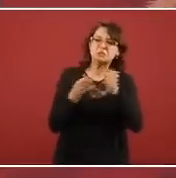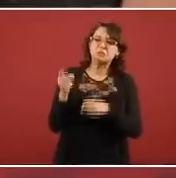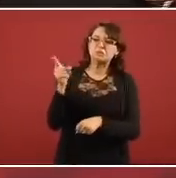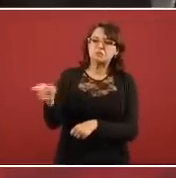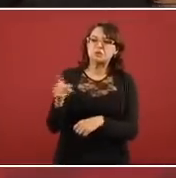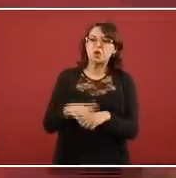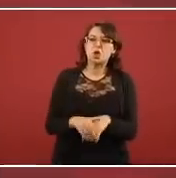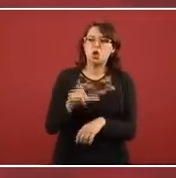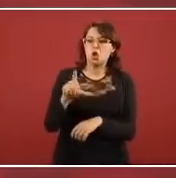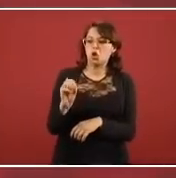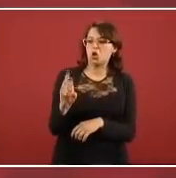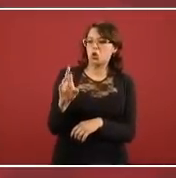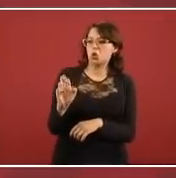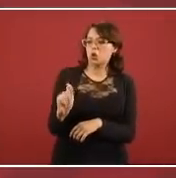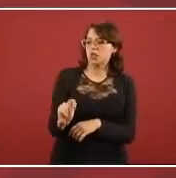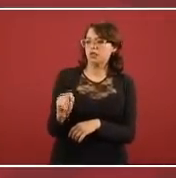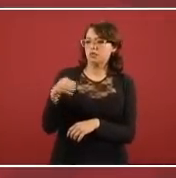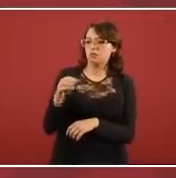Loret de Mola,